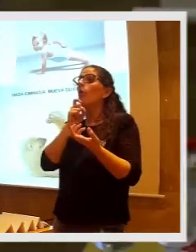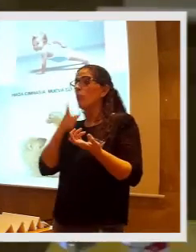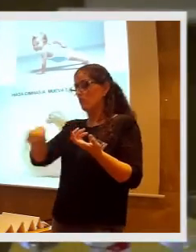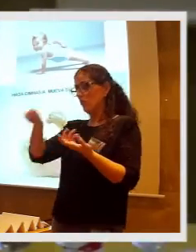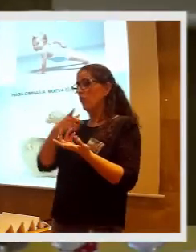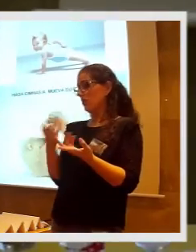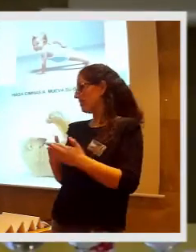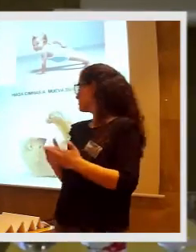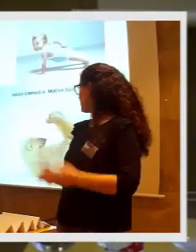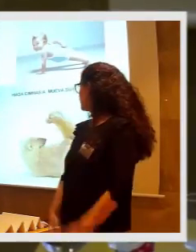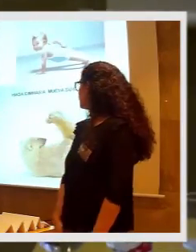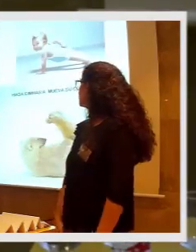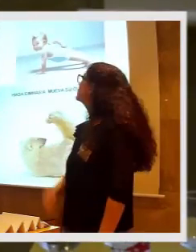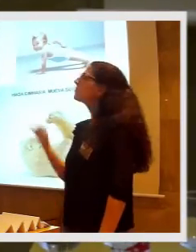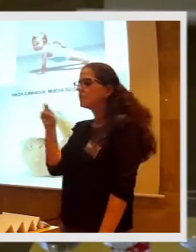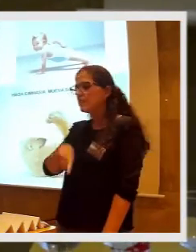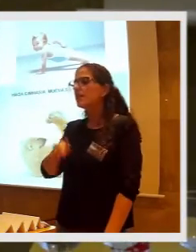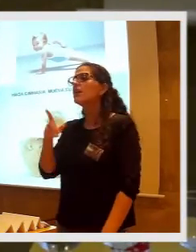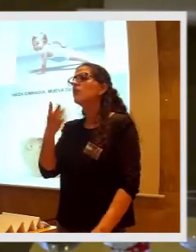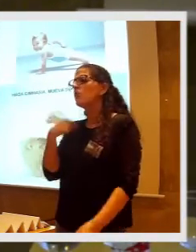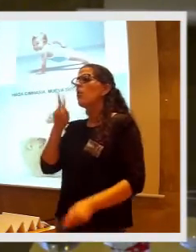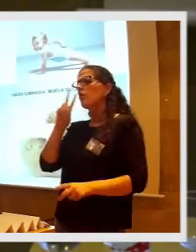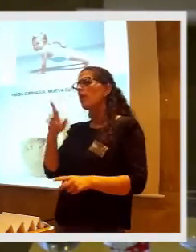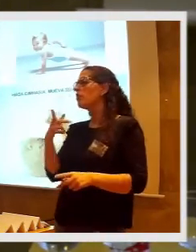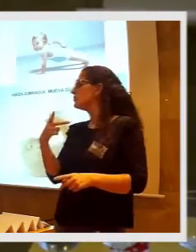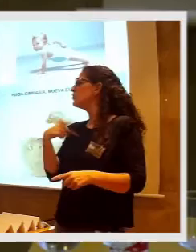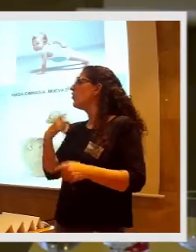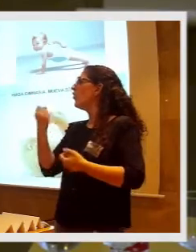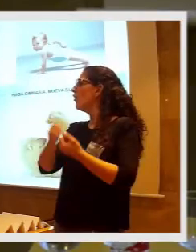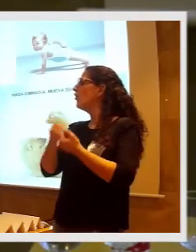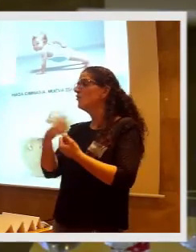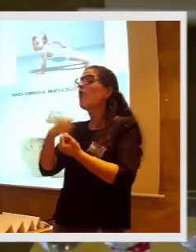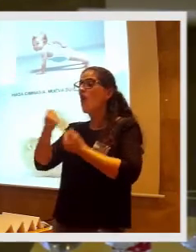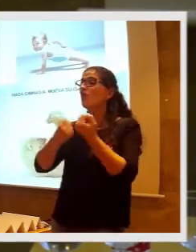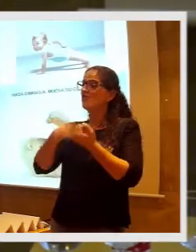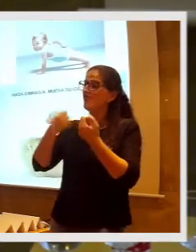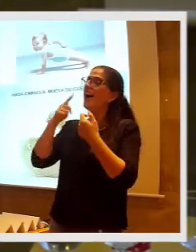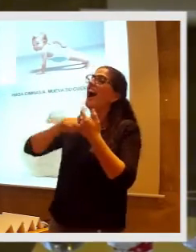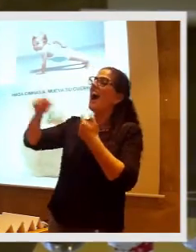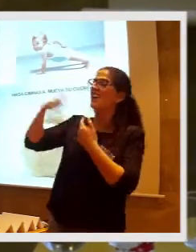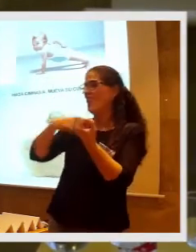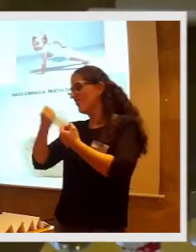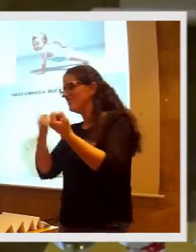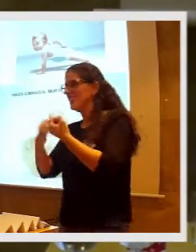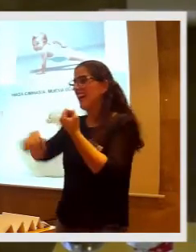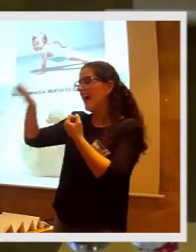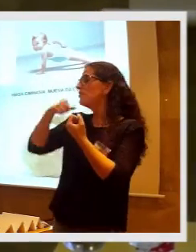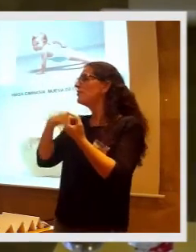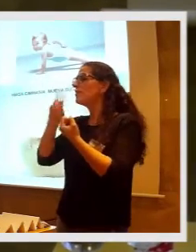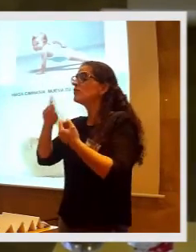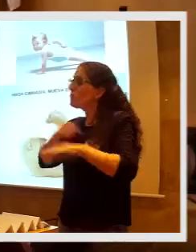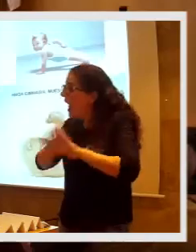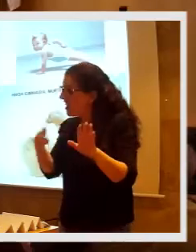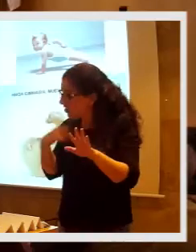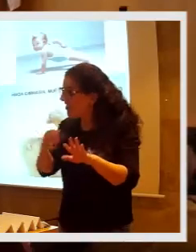ver más como nuestros pacientes, mis pacientes los veo cuando yo voy en el coche, mala cosa, pero tengo que ir porque vivo muy lejos del centro al trabajo, y lo